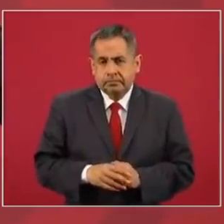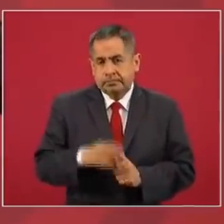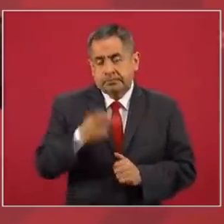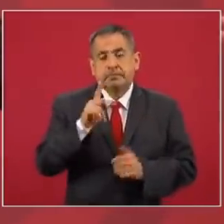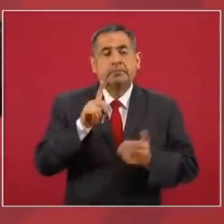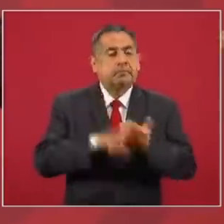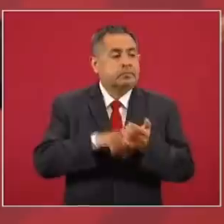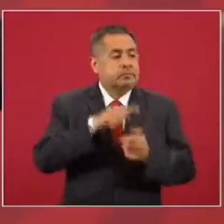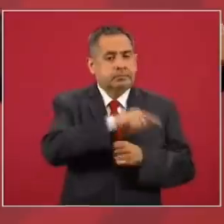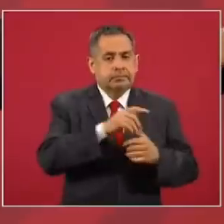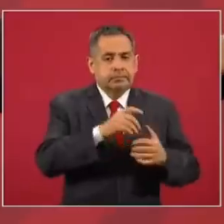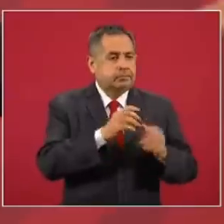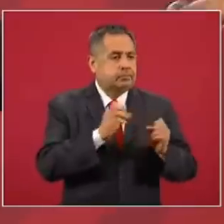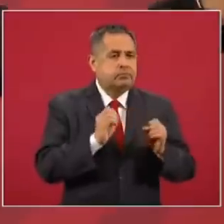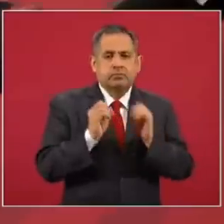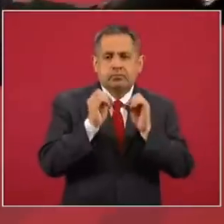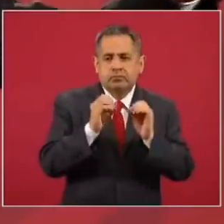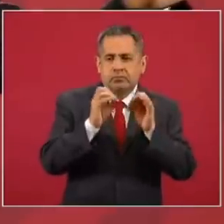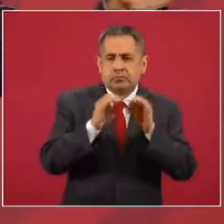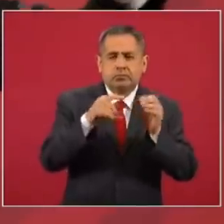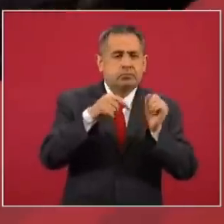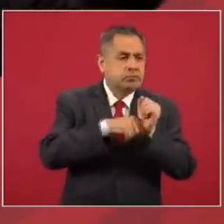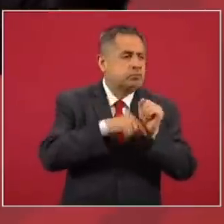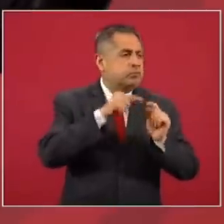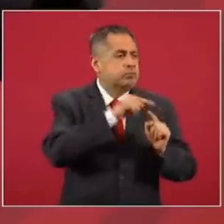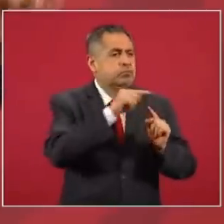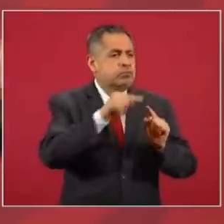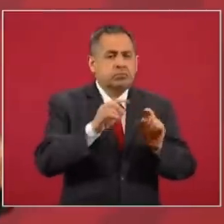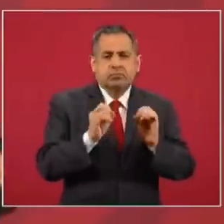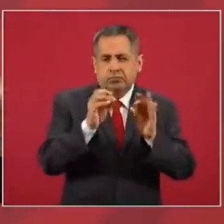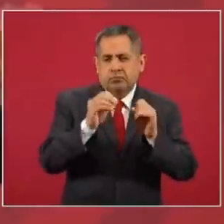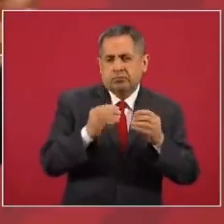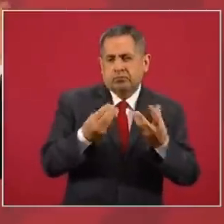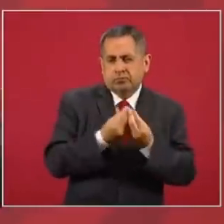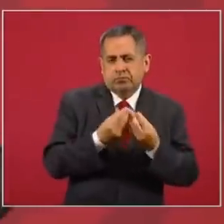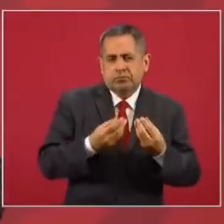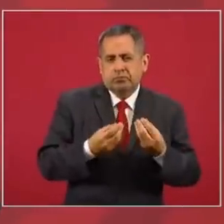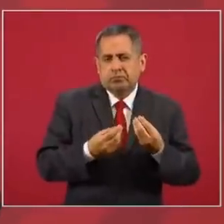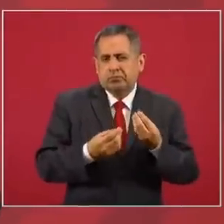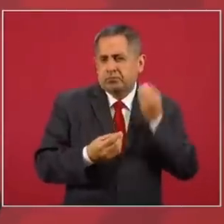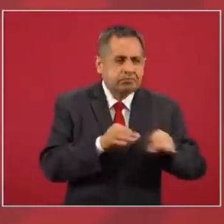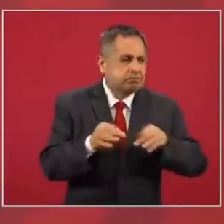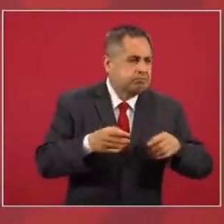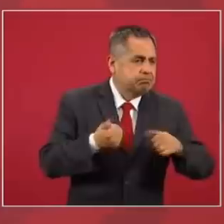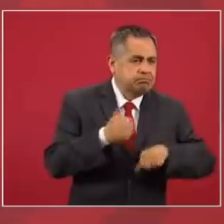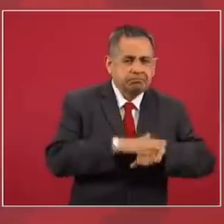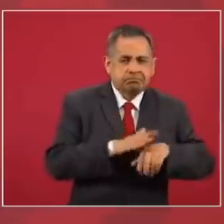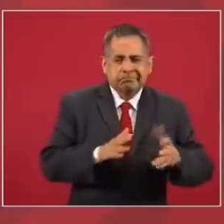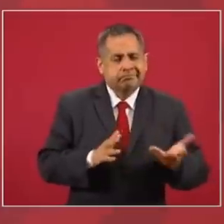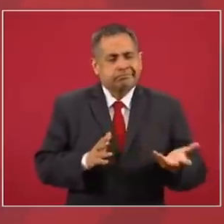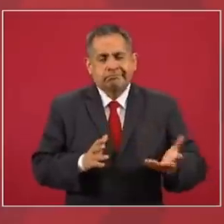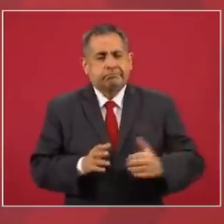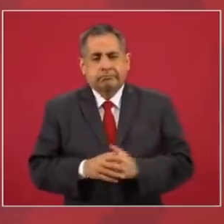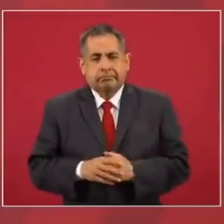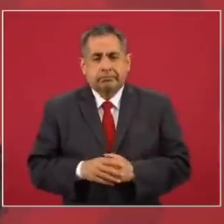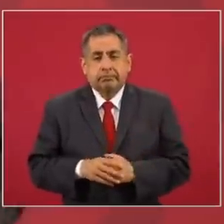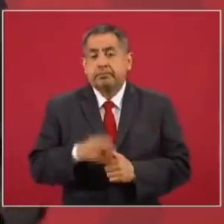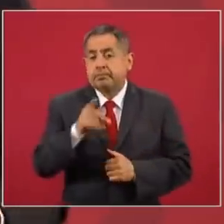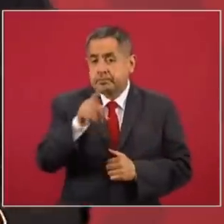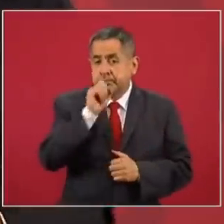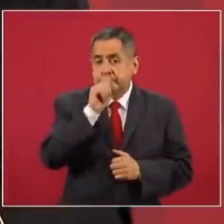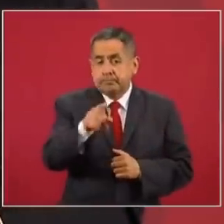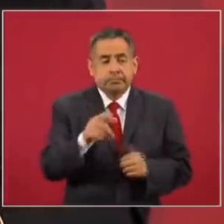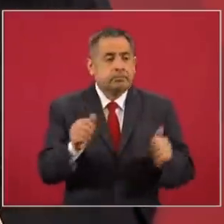sino eran estas oficinas que hay, estos despachos con ese propósito. Esto va también de la mano